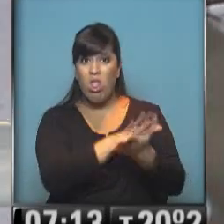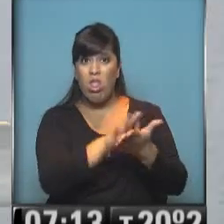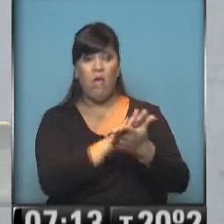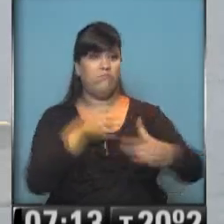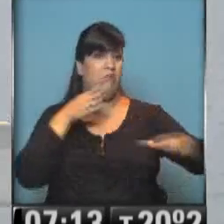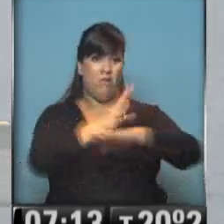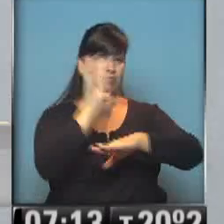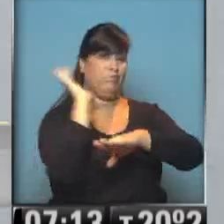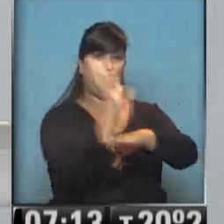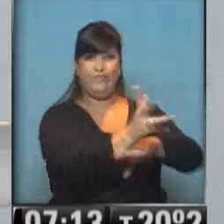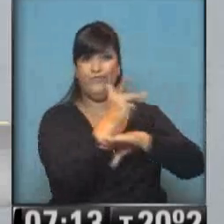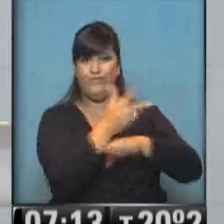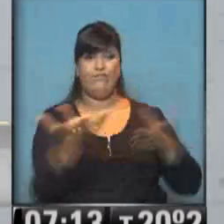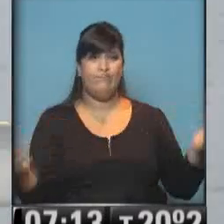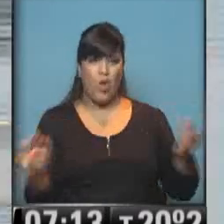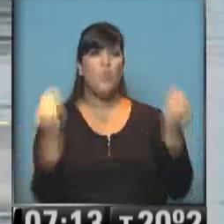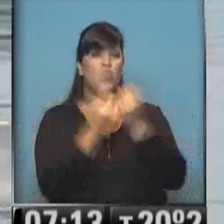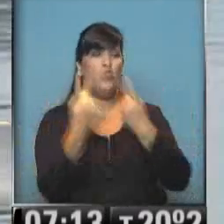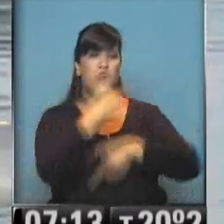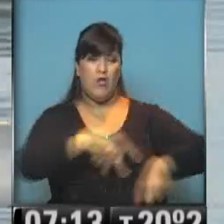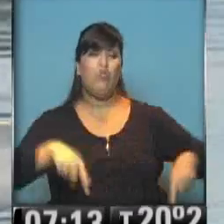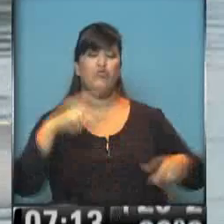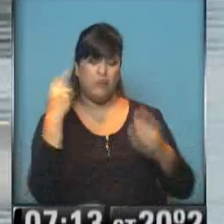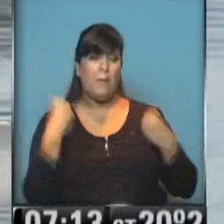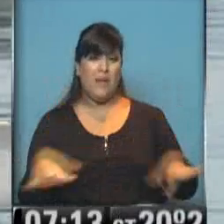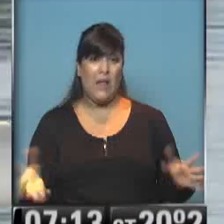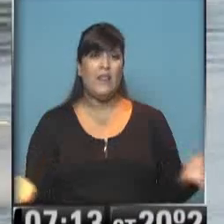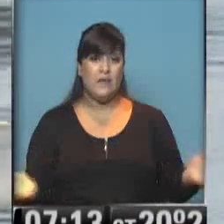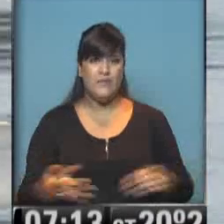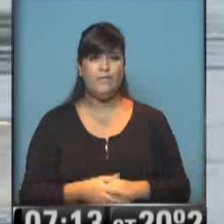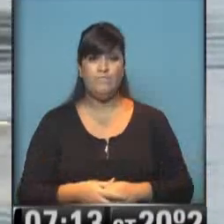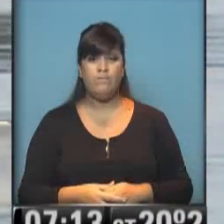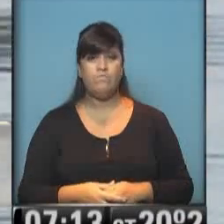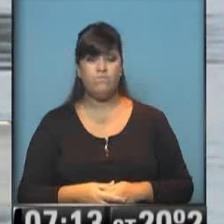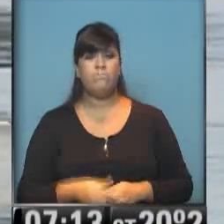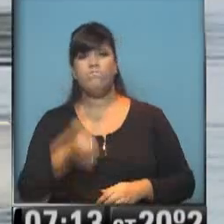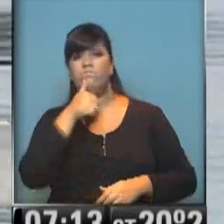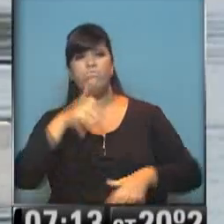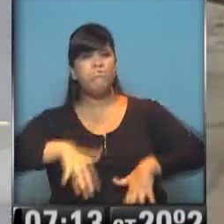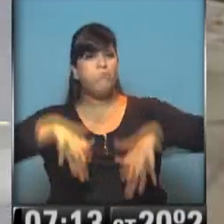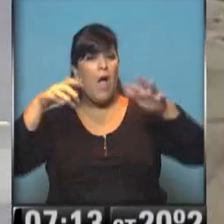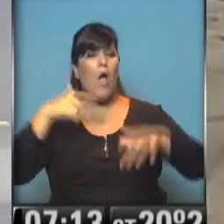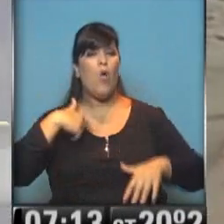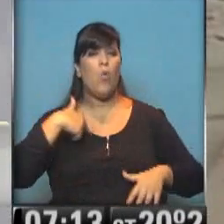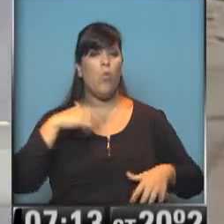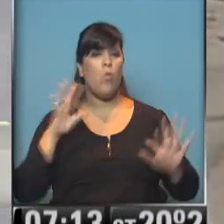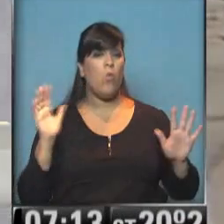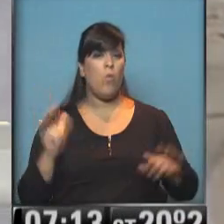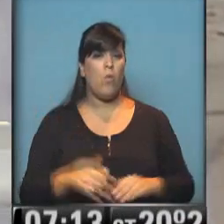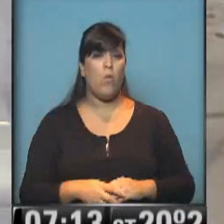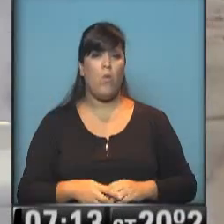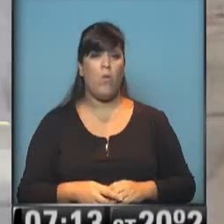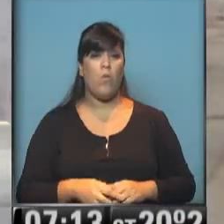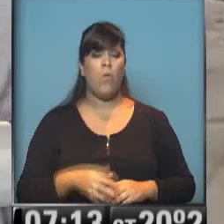y se lo sacan todo. Ya hemos perdido ya muchas cosas de aquí. ¿No le tiene miedo al agua? Al agua no. Le voy a, tengo